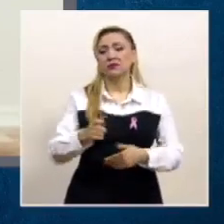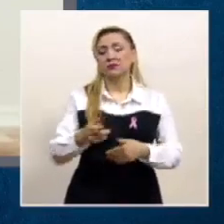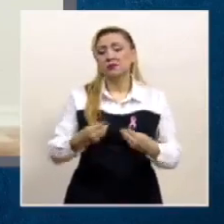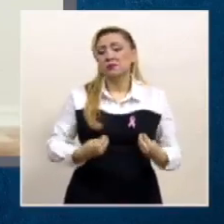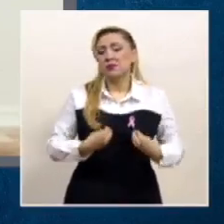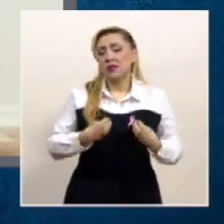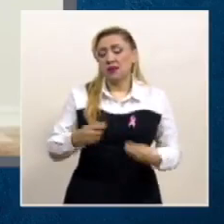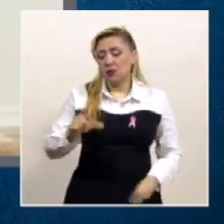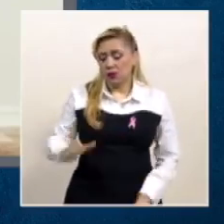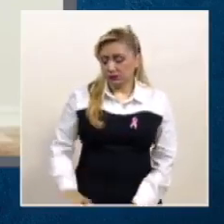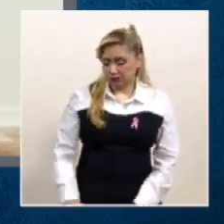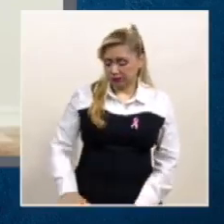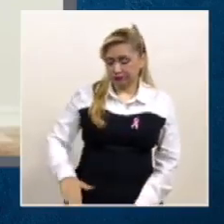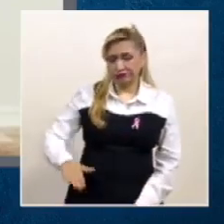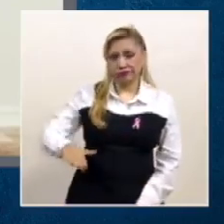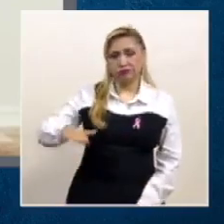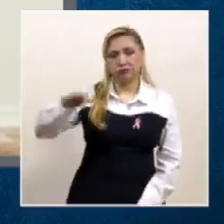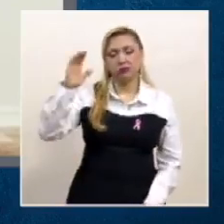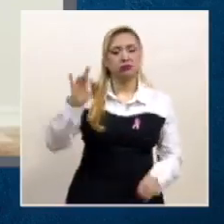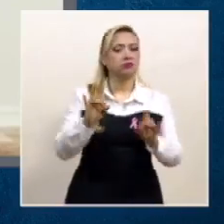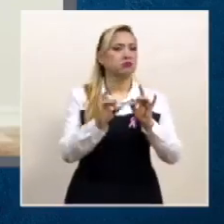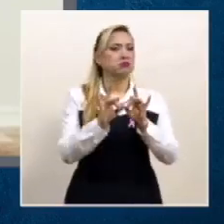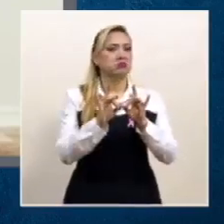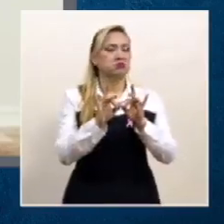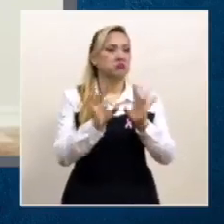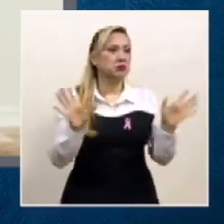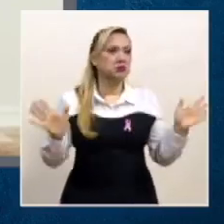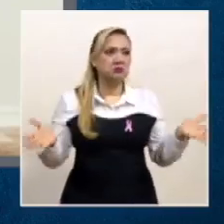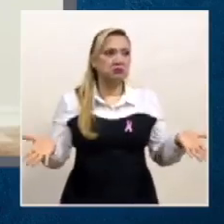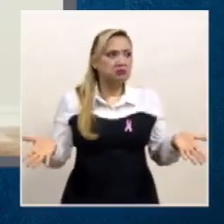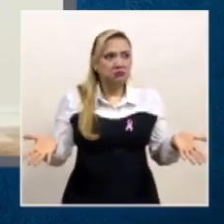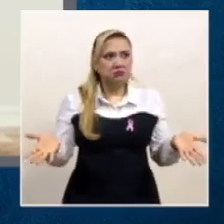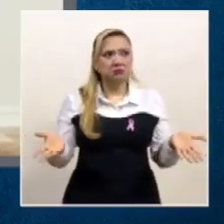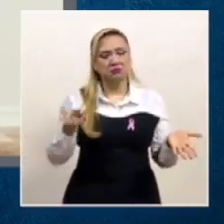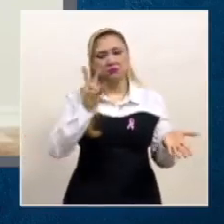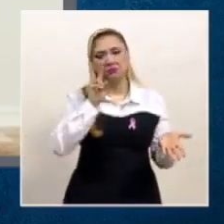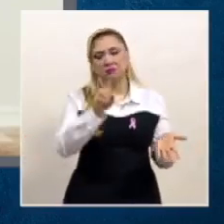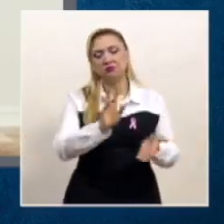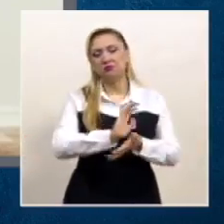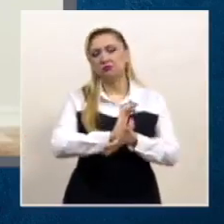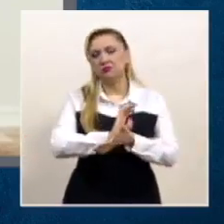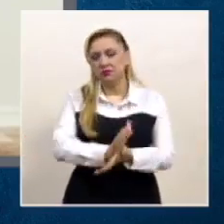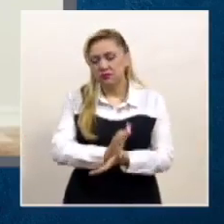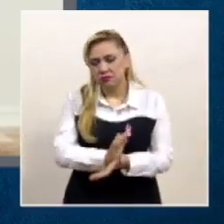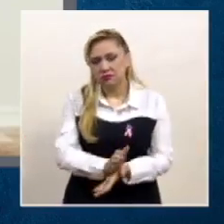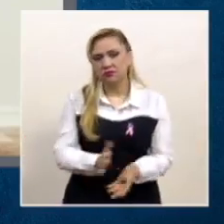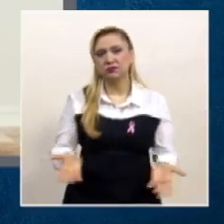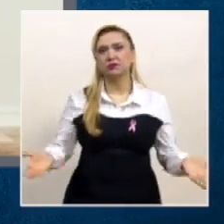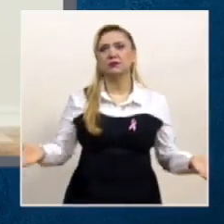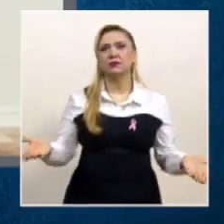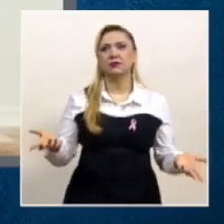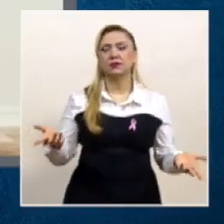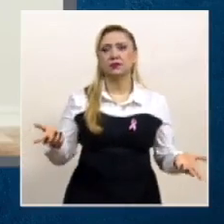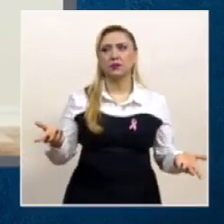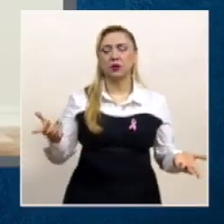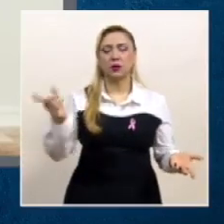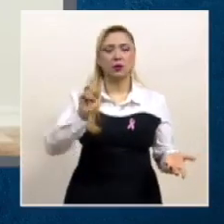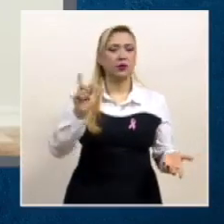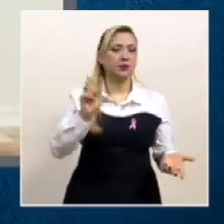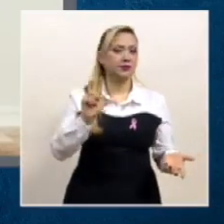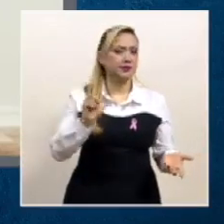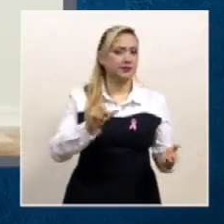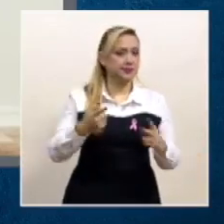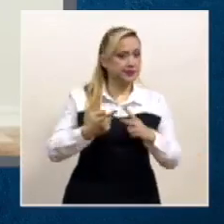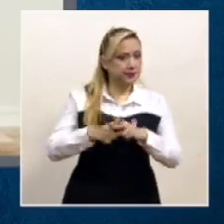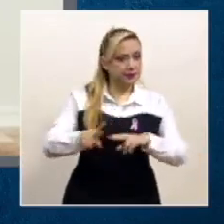la vida. Entonces, podemos encontrar múltiples manifestaciones de discriminación desde